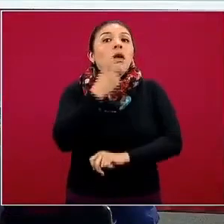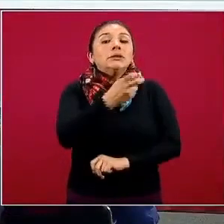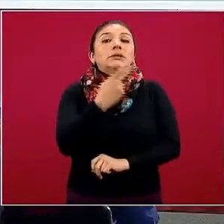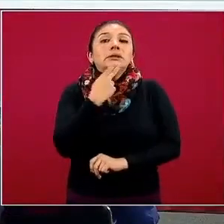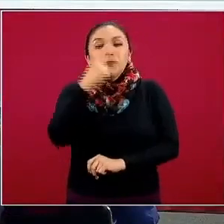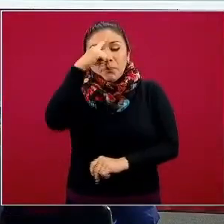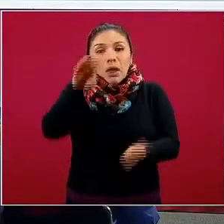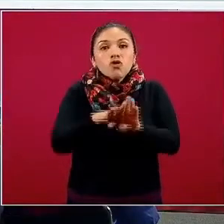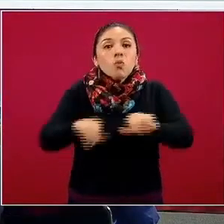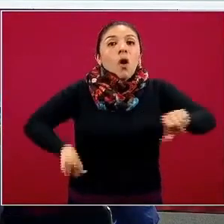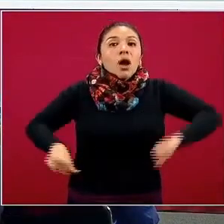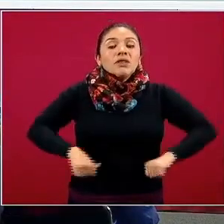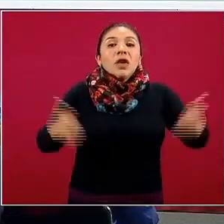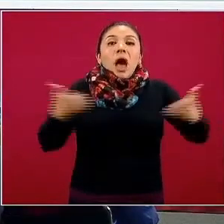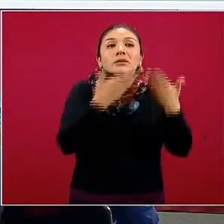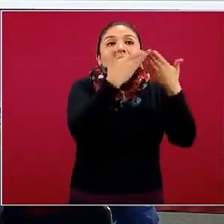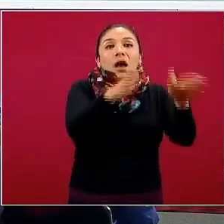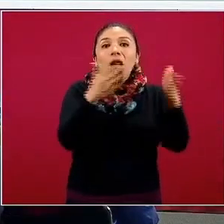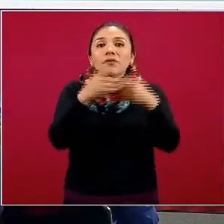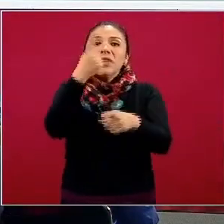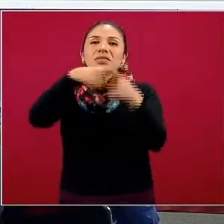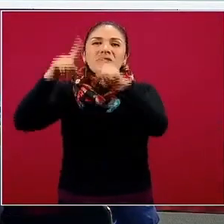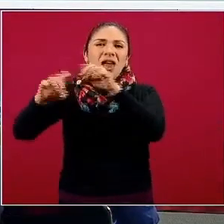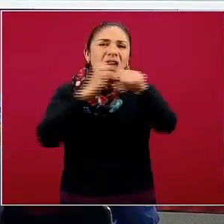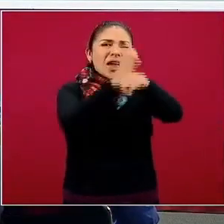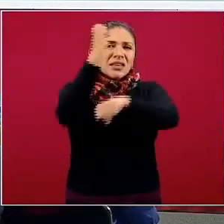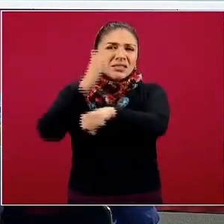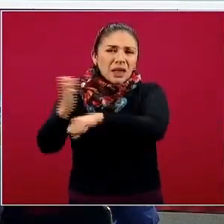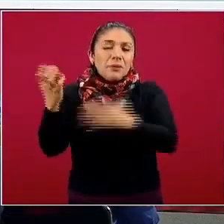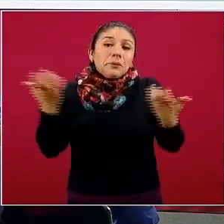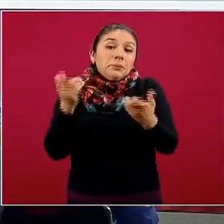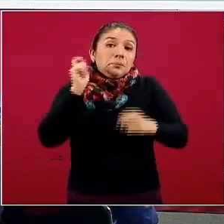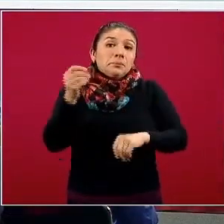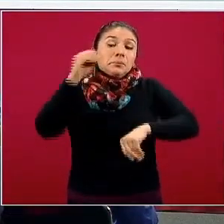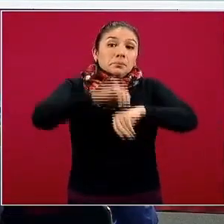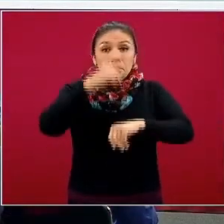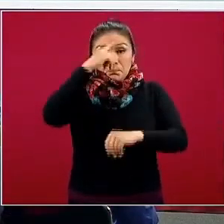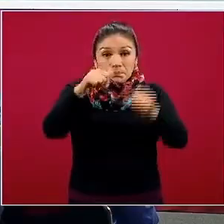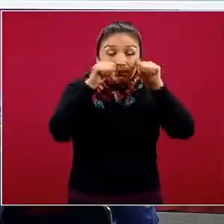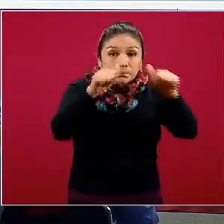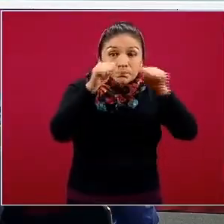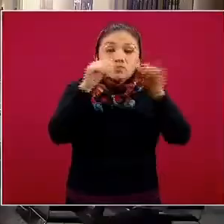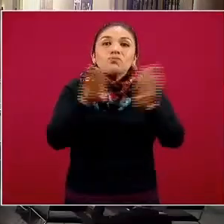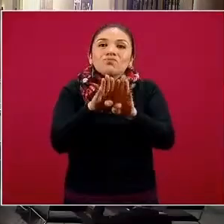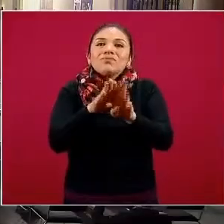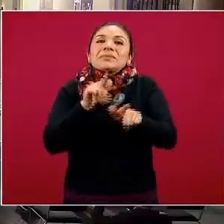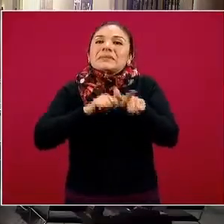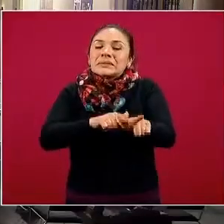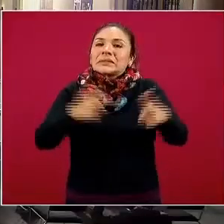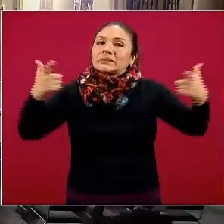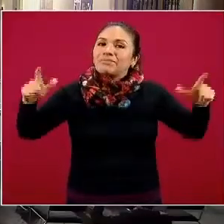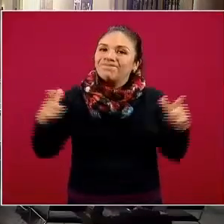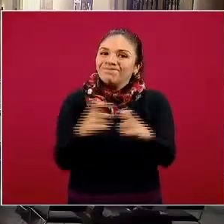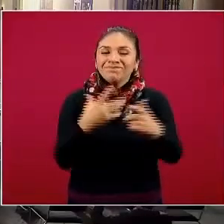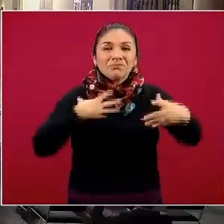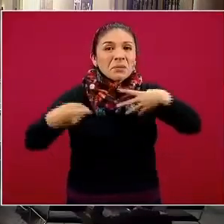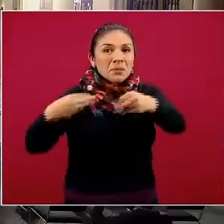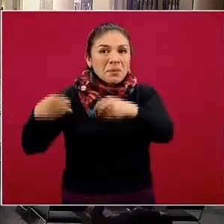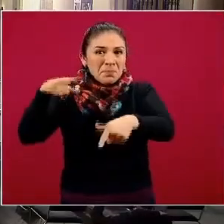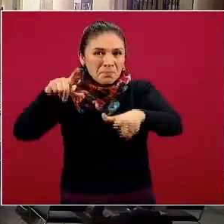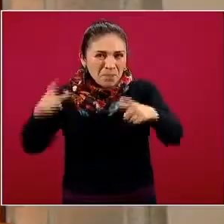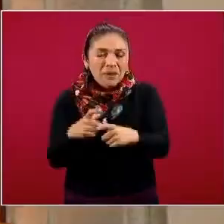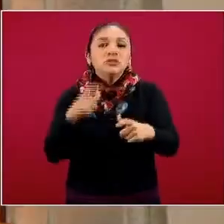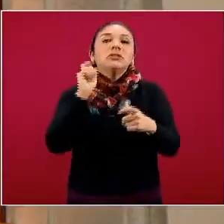las actividades que se realizan en cada una de las entidades, que van precisamente dirigidas a disminuir la transmisión y por lo tanto